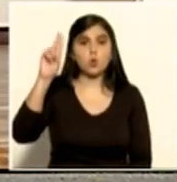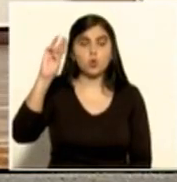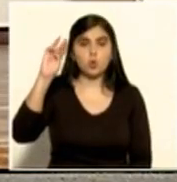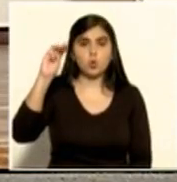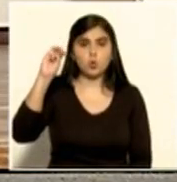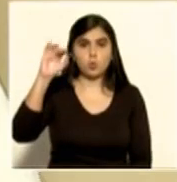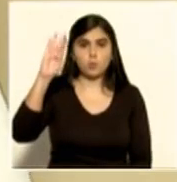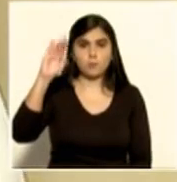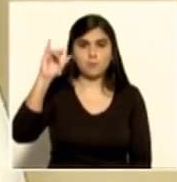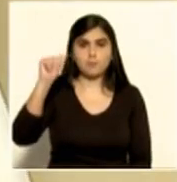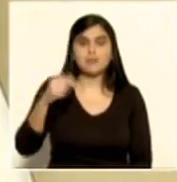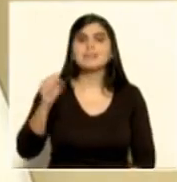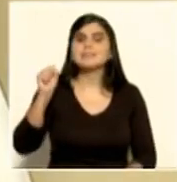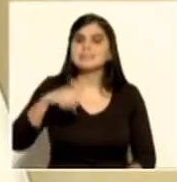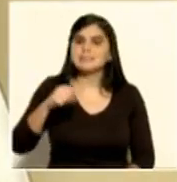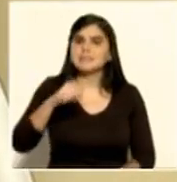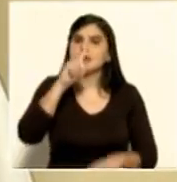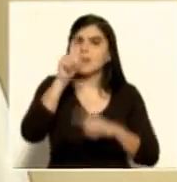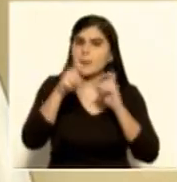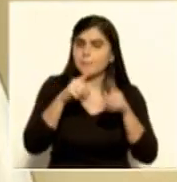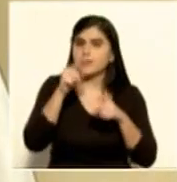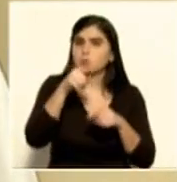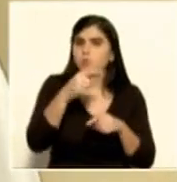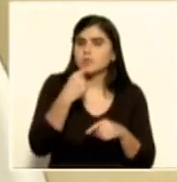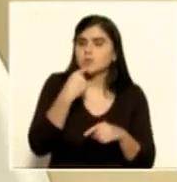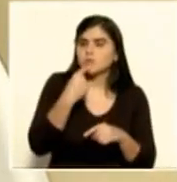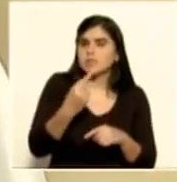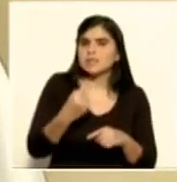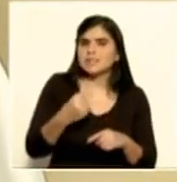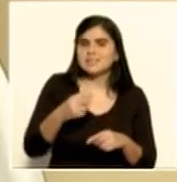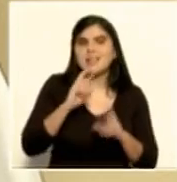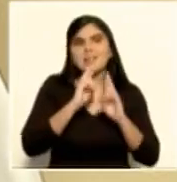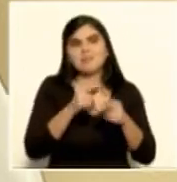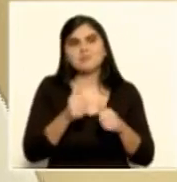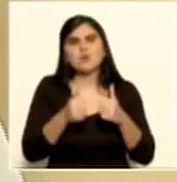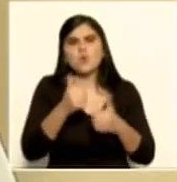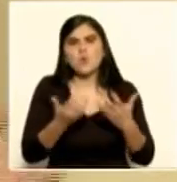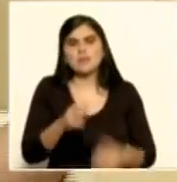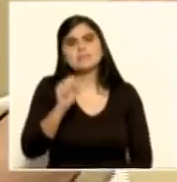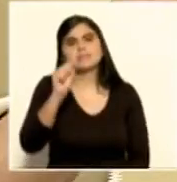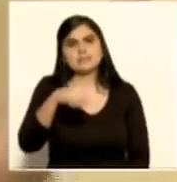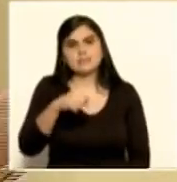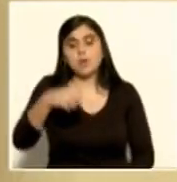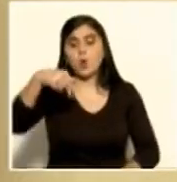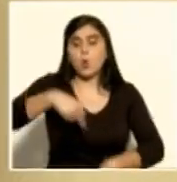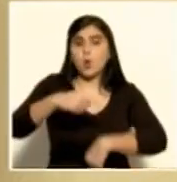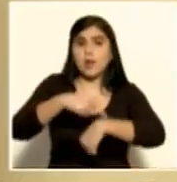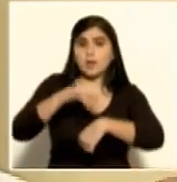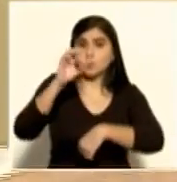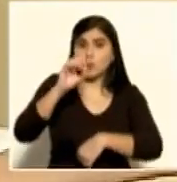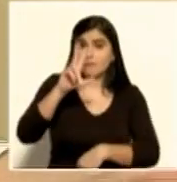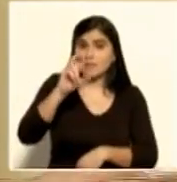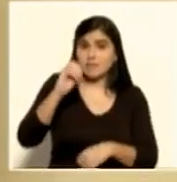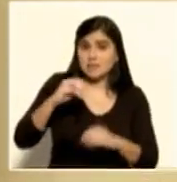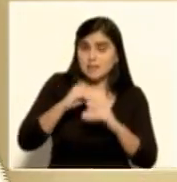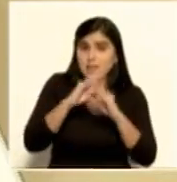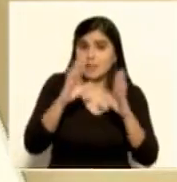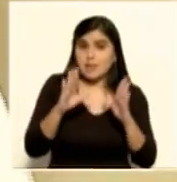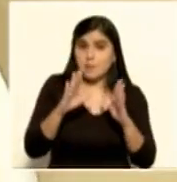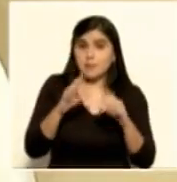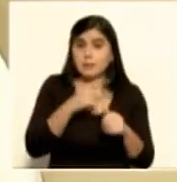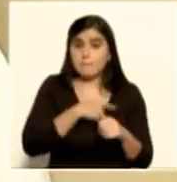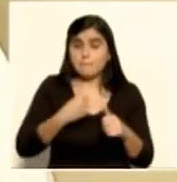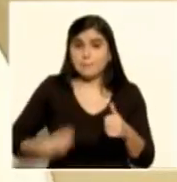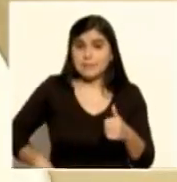pregunta que usted nos hace, efectivamente la respuesta es sí. Hoy a las 9:30 de la mañana el señor ministro de Salud, el presidente ejecutivo